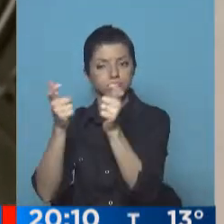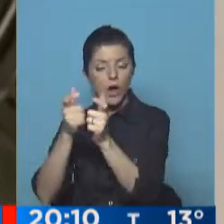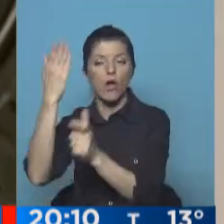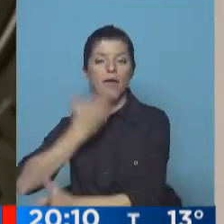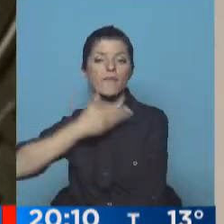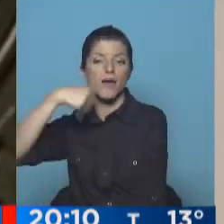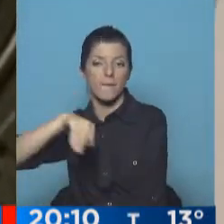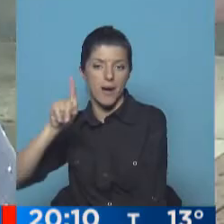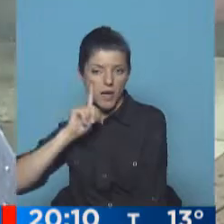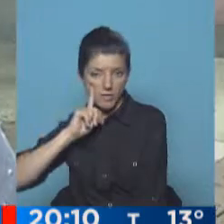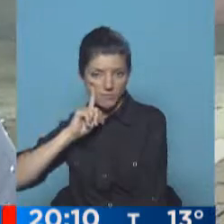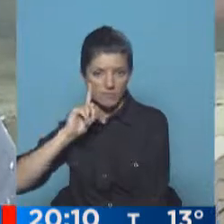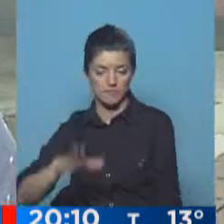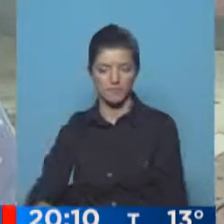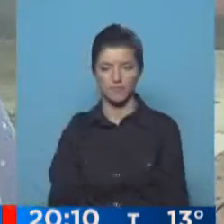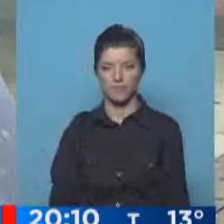FMI.